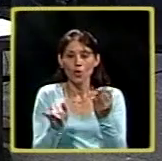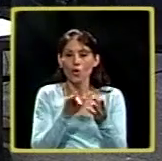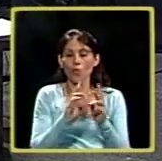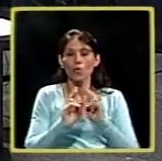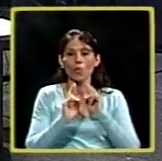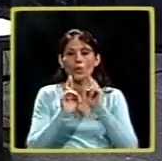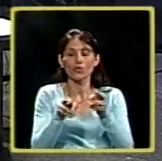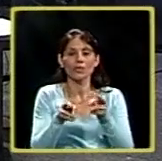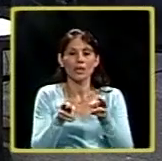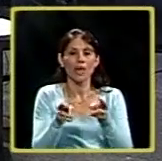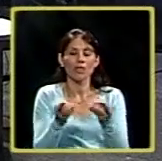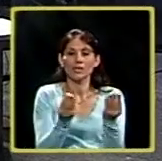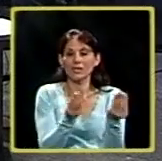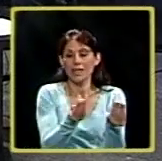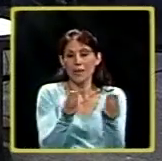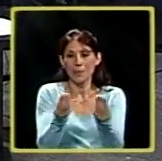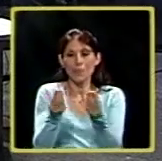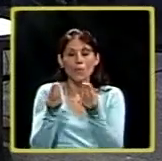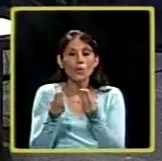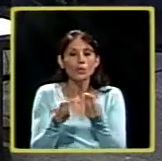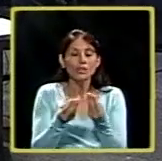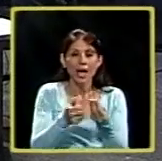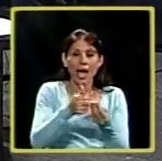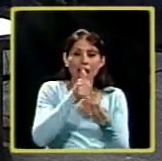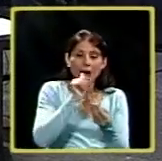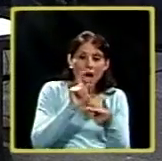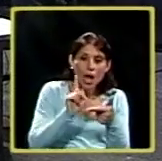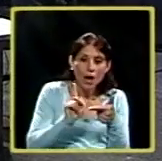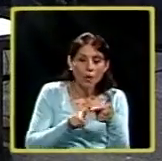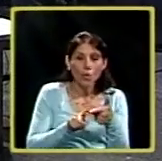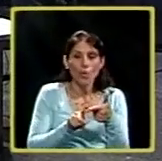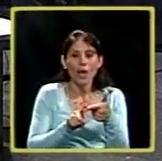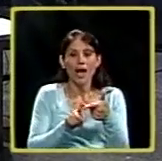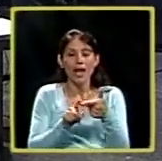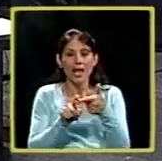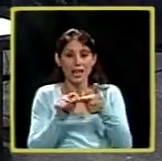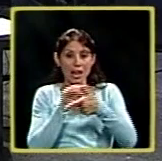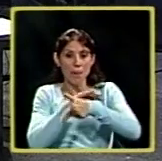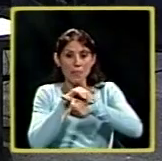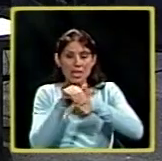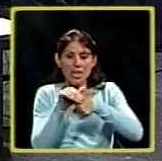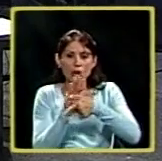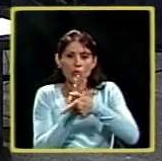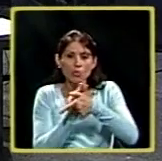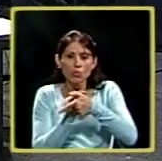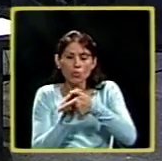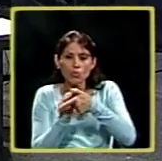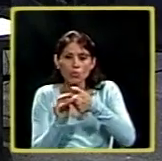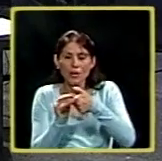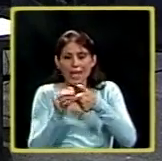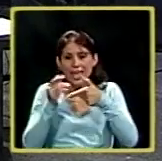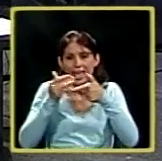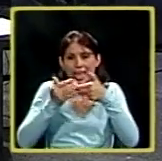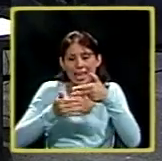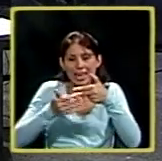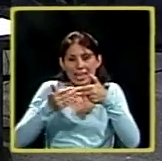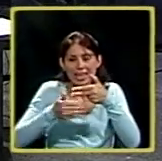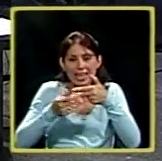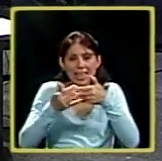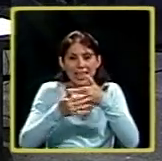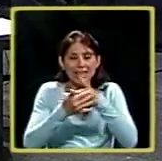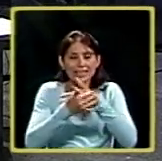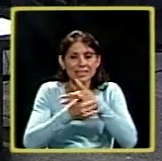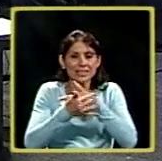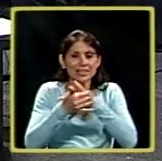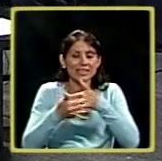el exceso de agua, el reblandecimiento de la piel, las heridas superficiales que un tejido tan